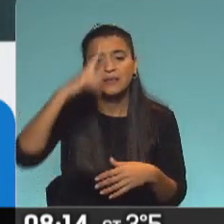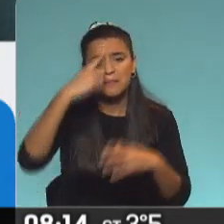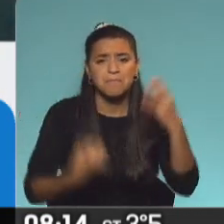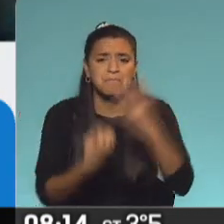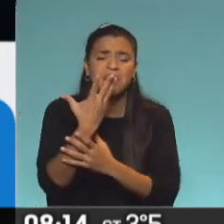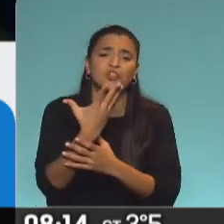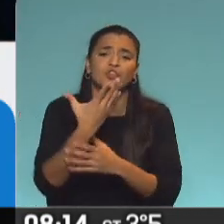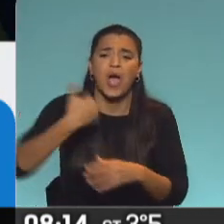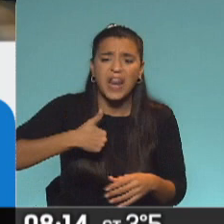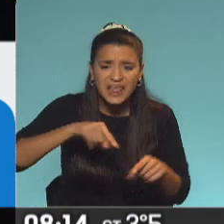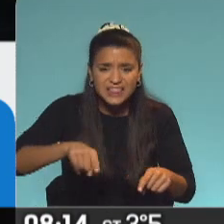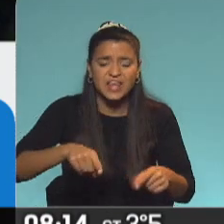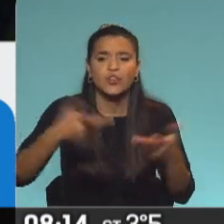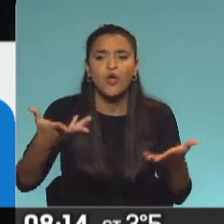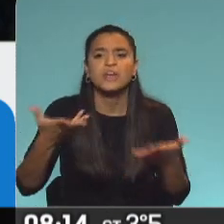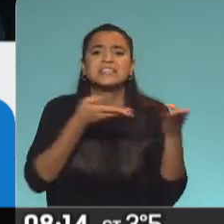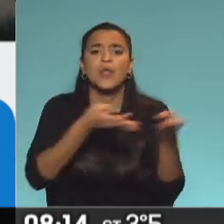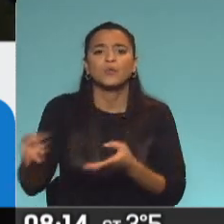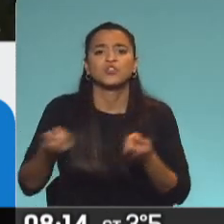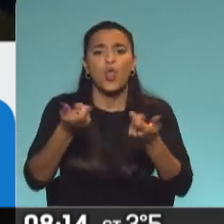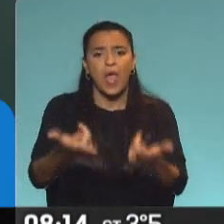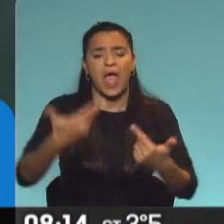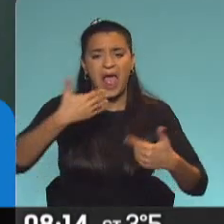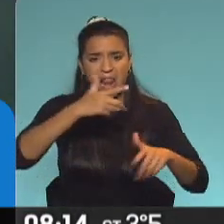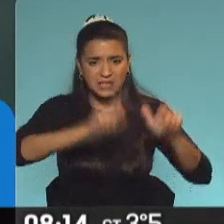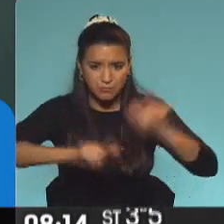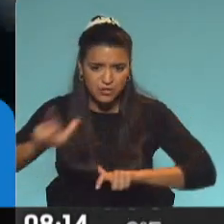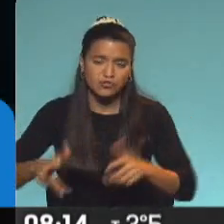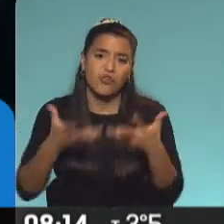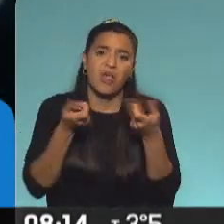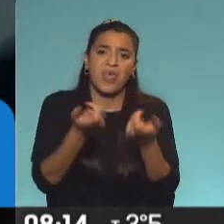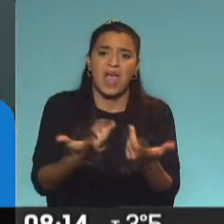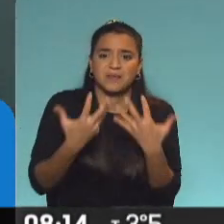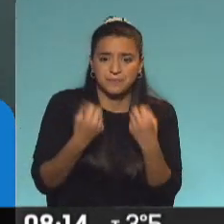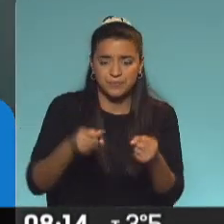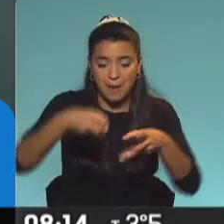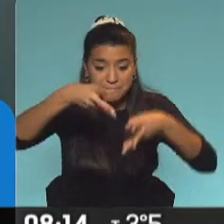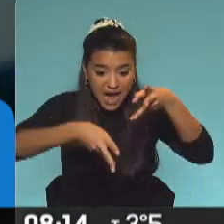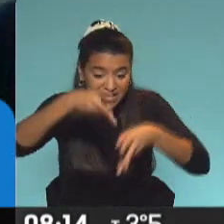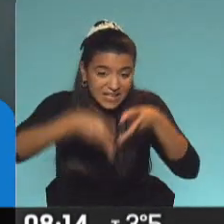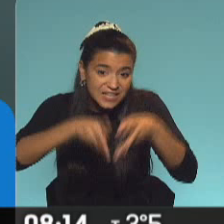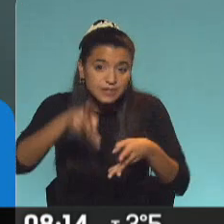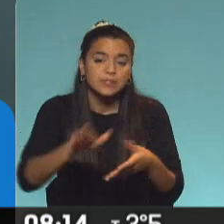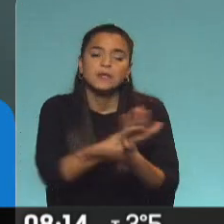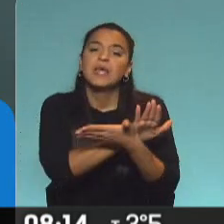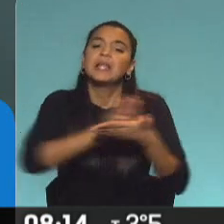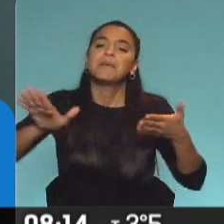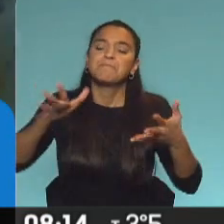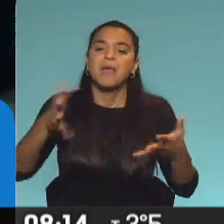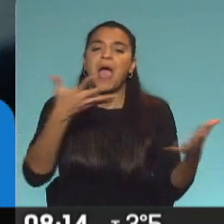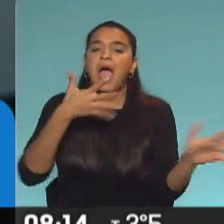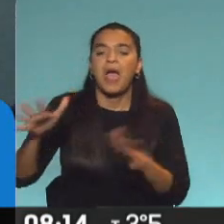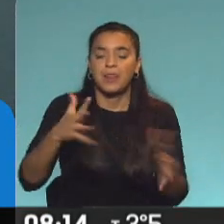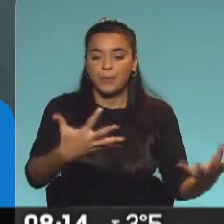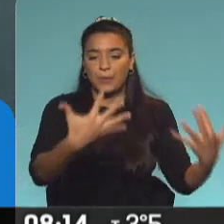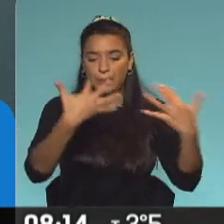invento argentino puesto al servicio de la gente, al servicio de la salud, esta máquina que sanitiza el aire para